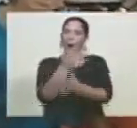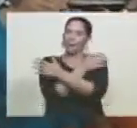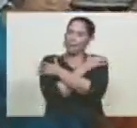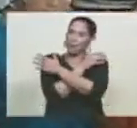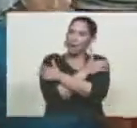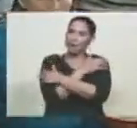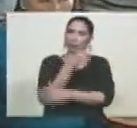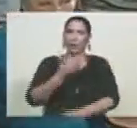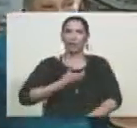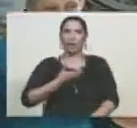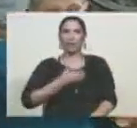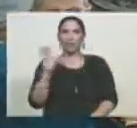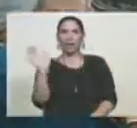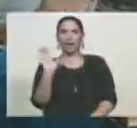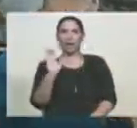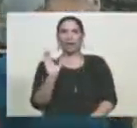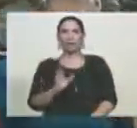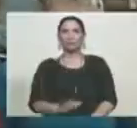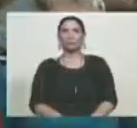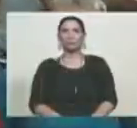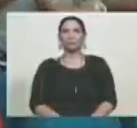ella.